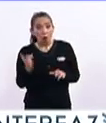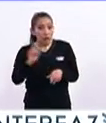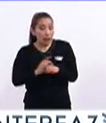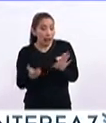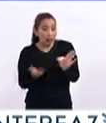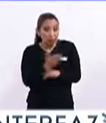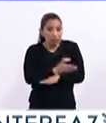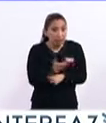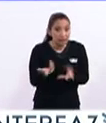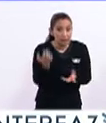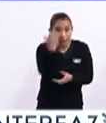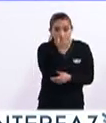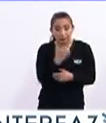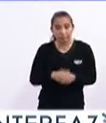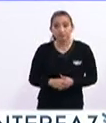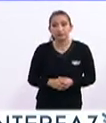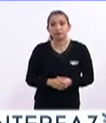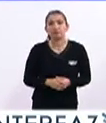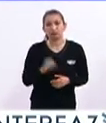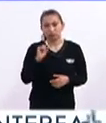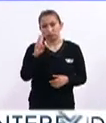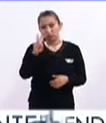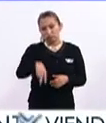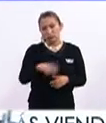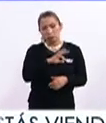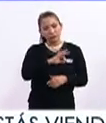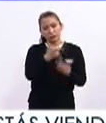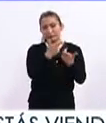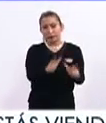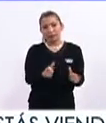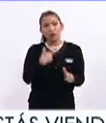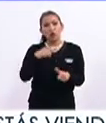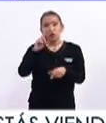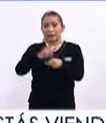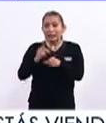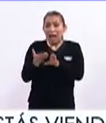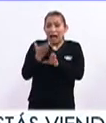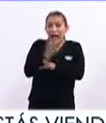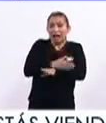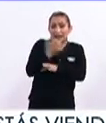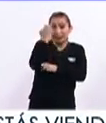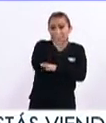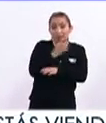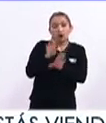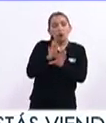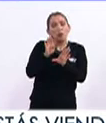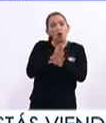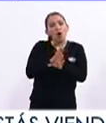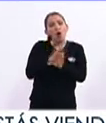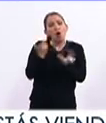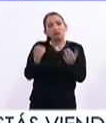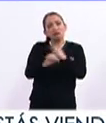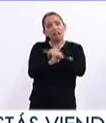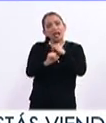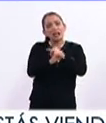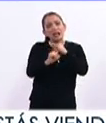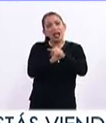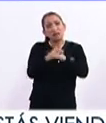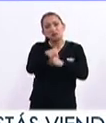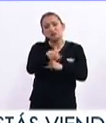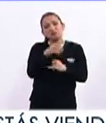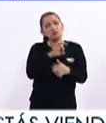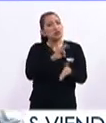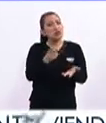de que hagan el examen? Sí, exactamente. Lo pueden hacer hasta un día antes de que hagan el examen, y como es una aplicación web y es responsiva, lo